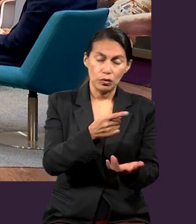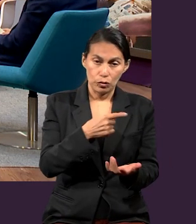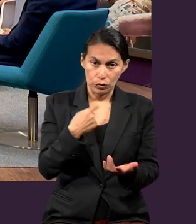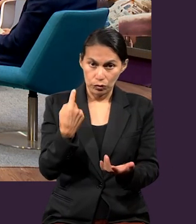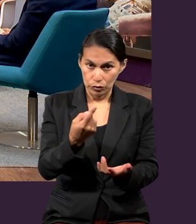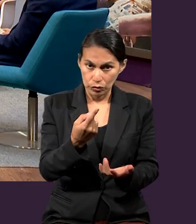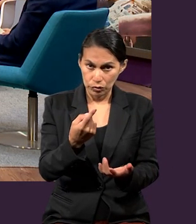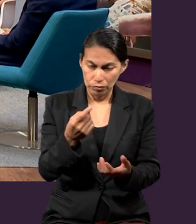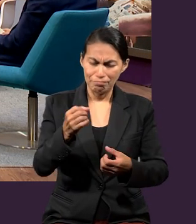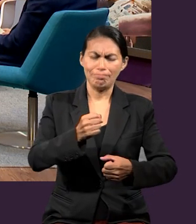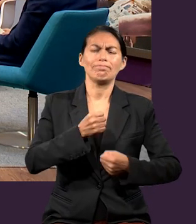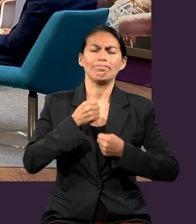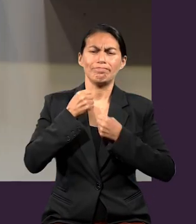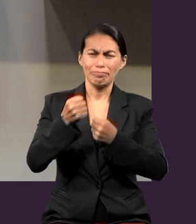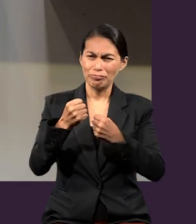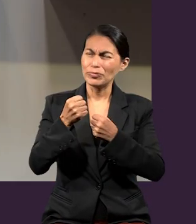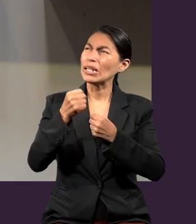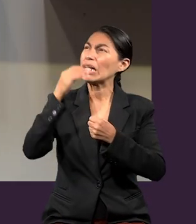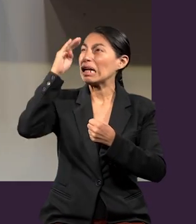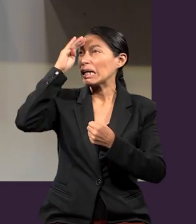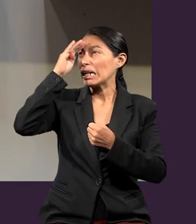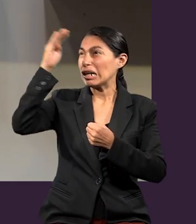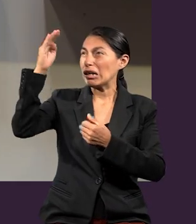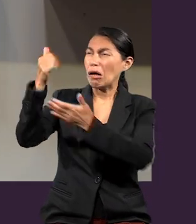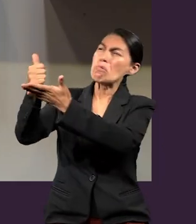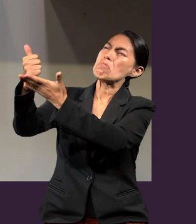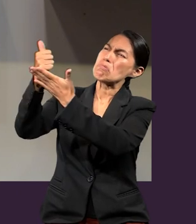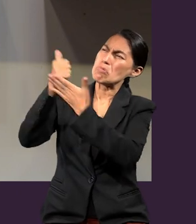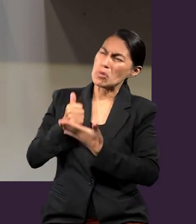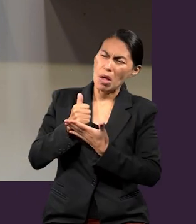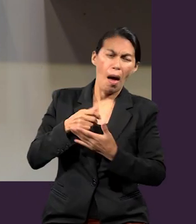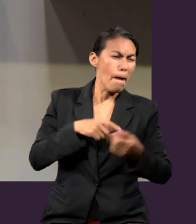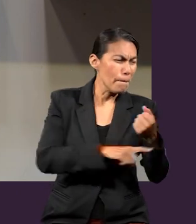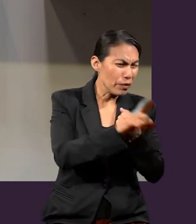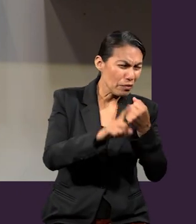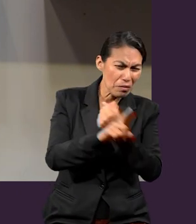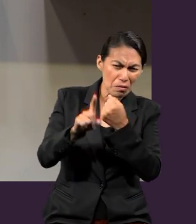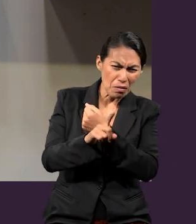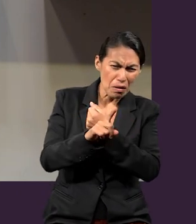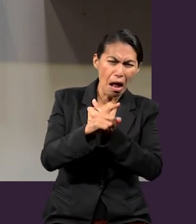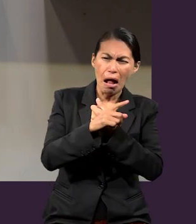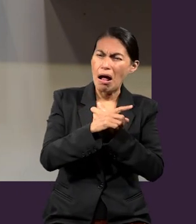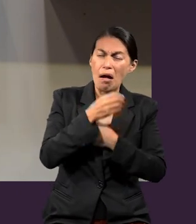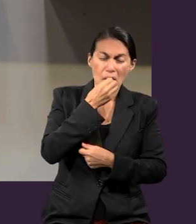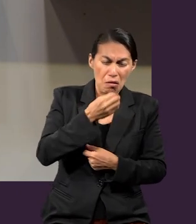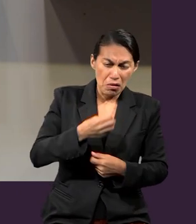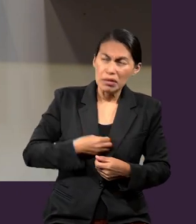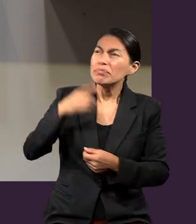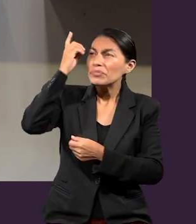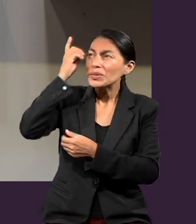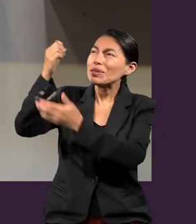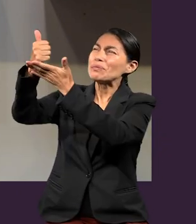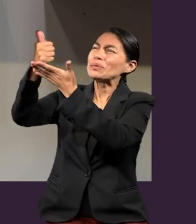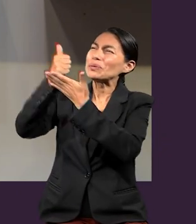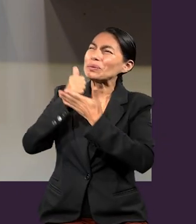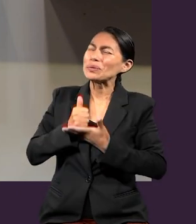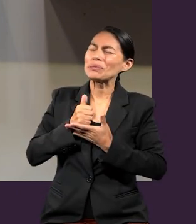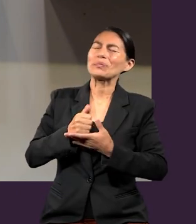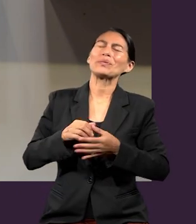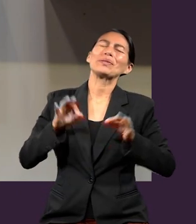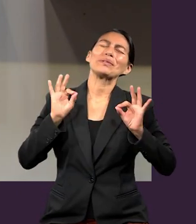y poder reafirmar que el Señor nos ayudará para enfrentar cualquier conflicto,